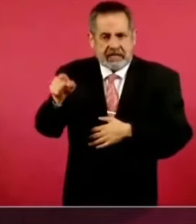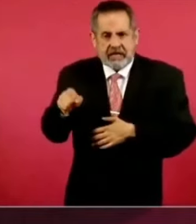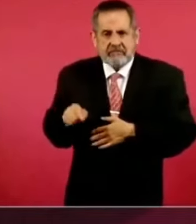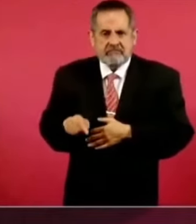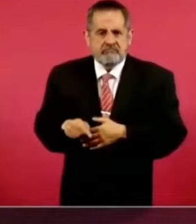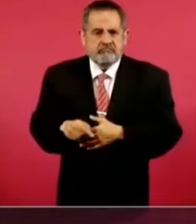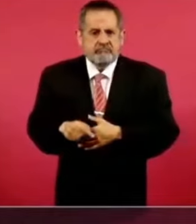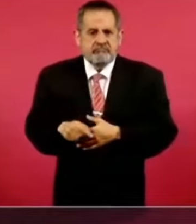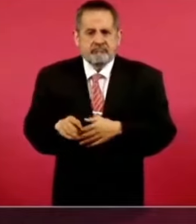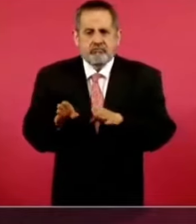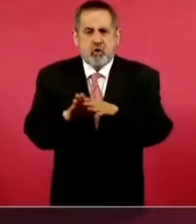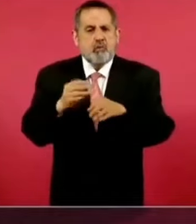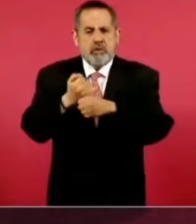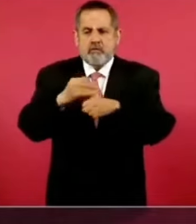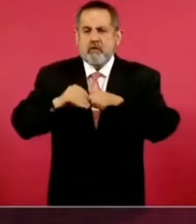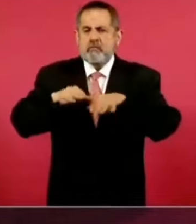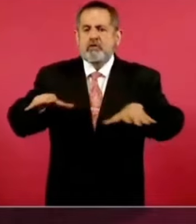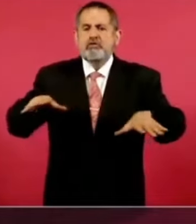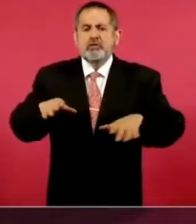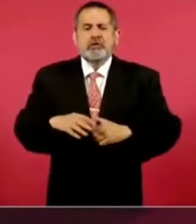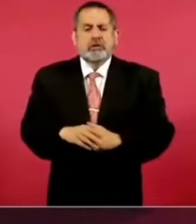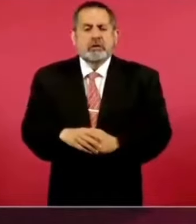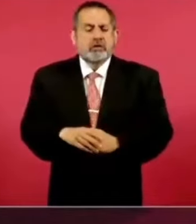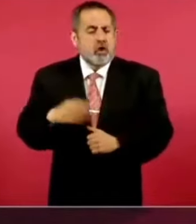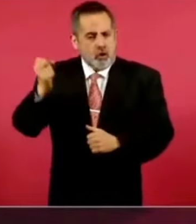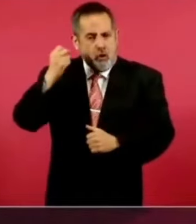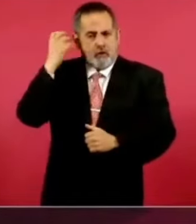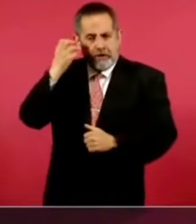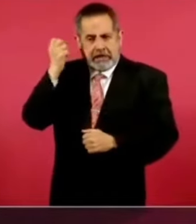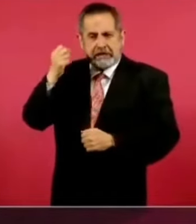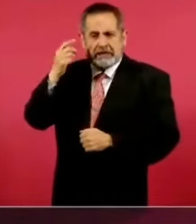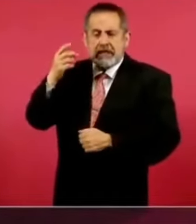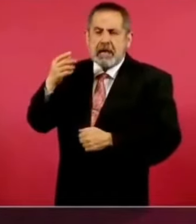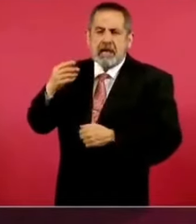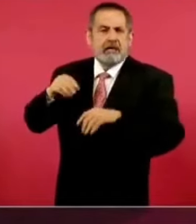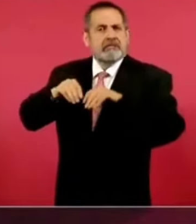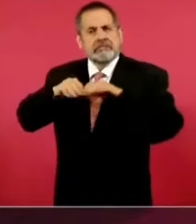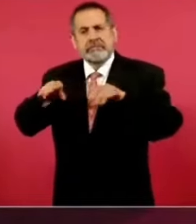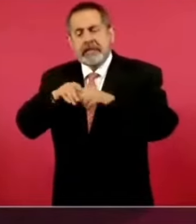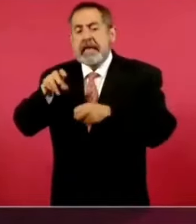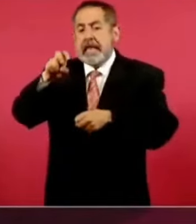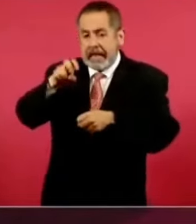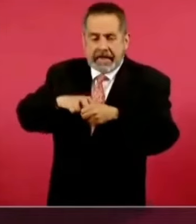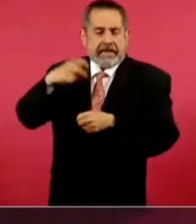y una conferencia desde Querétaro,